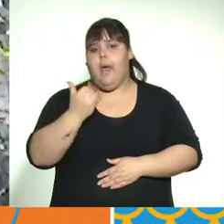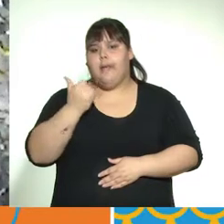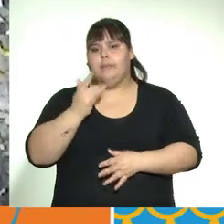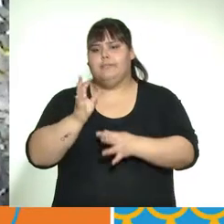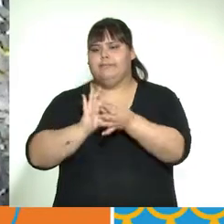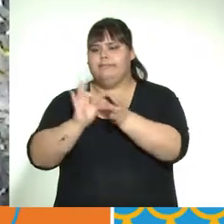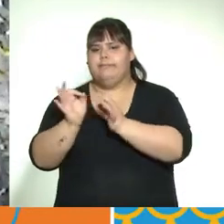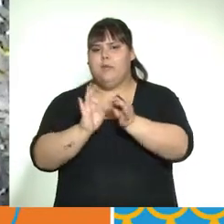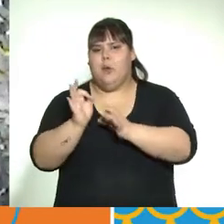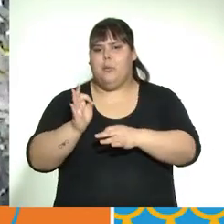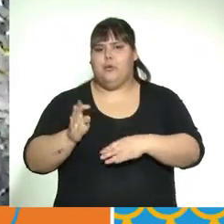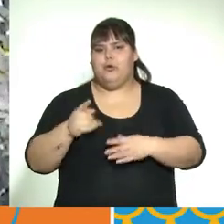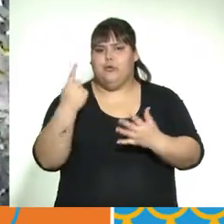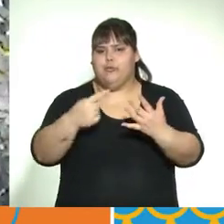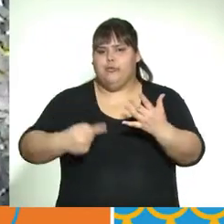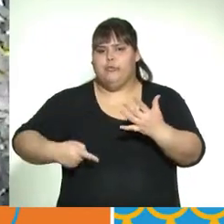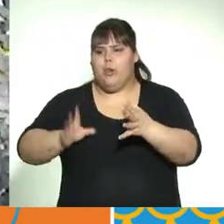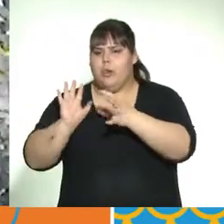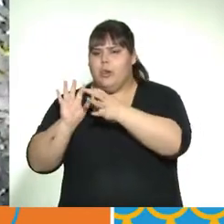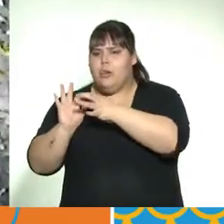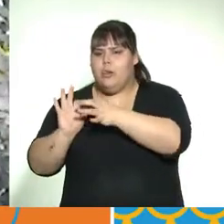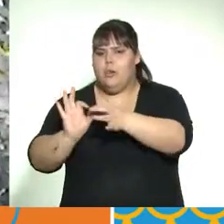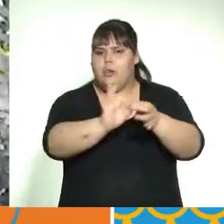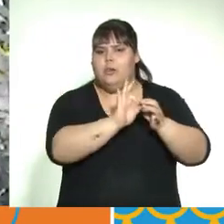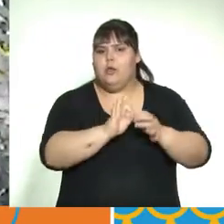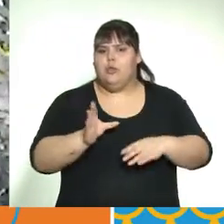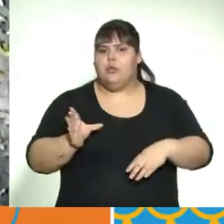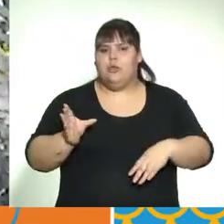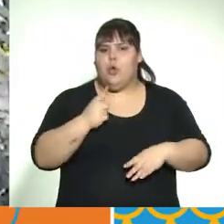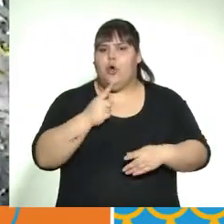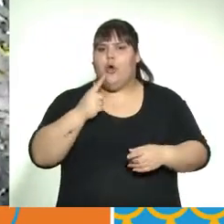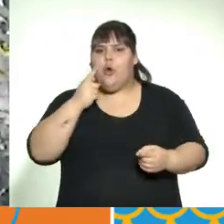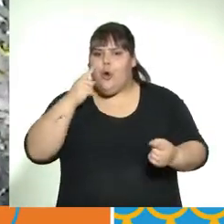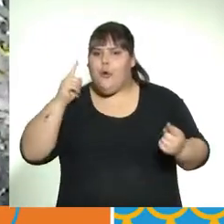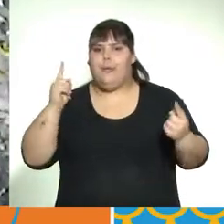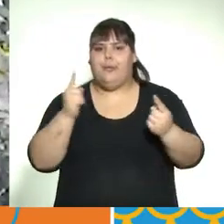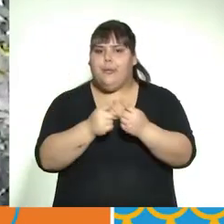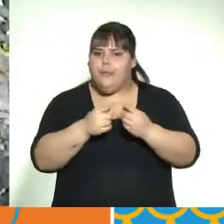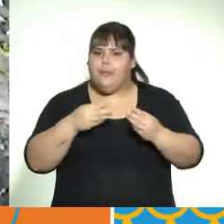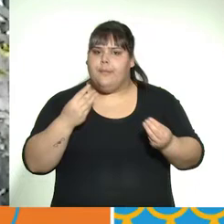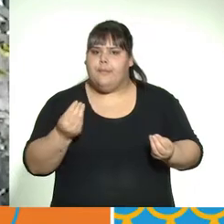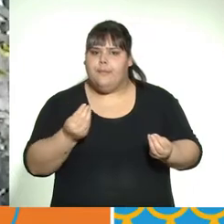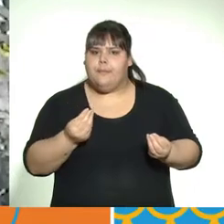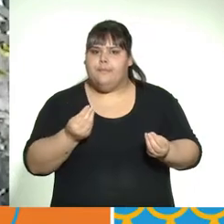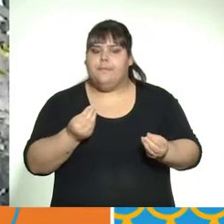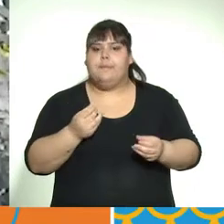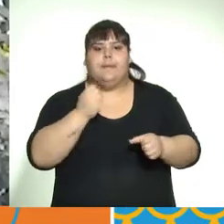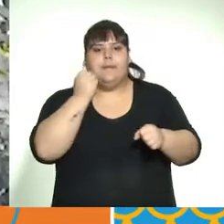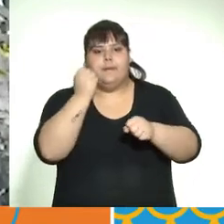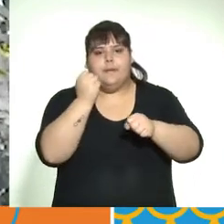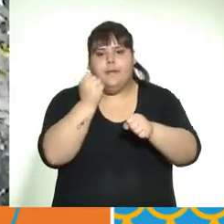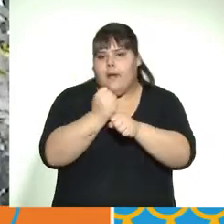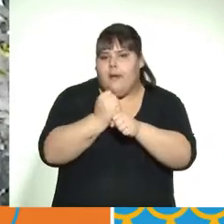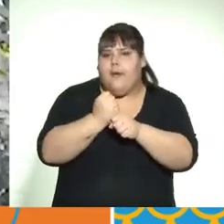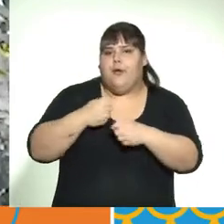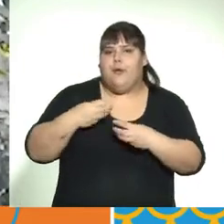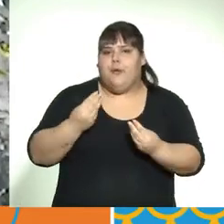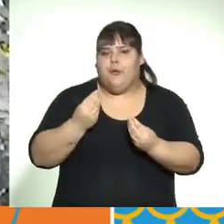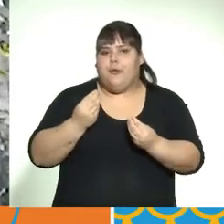conviven varios proyectos, todos apuntando a trabajar